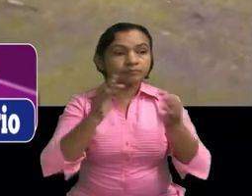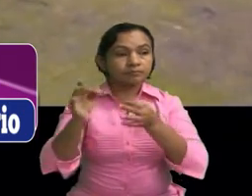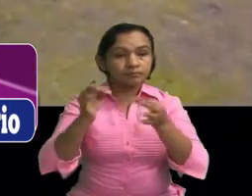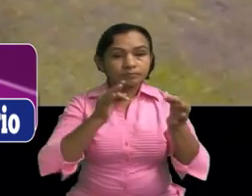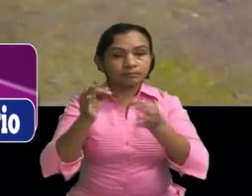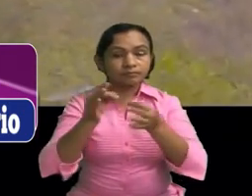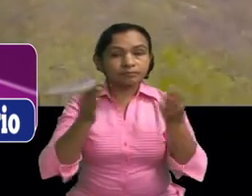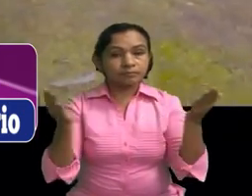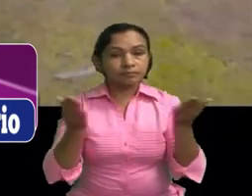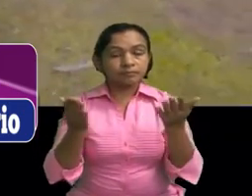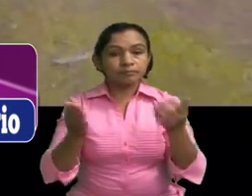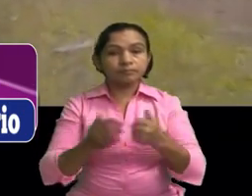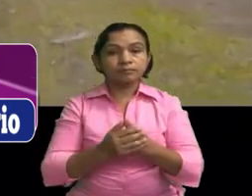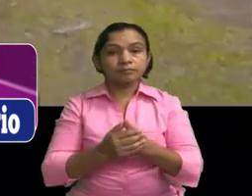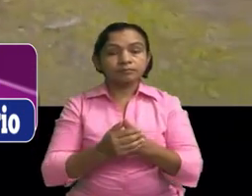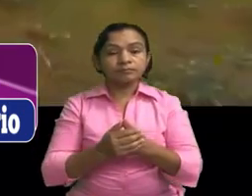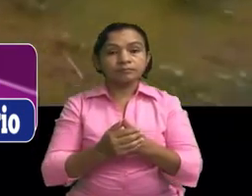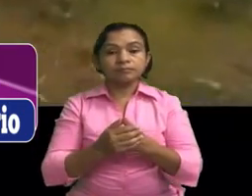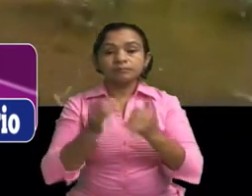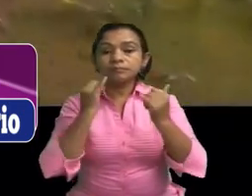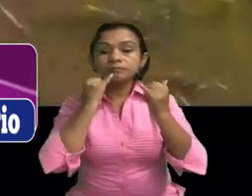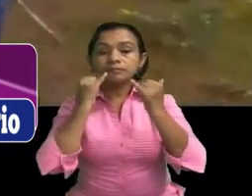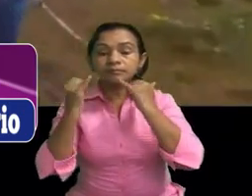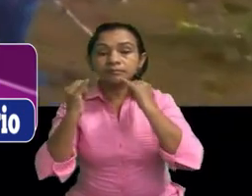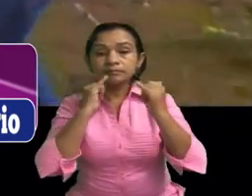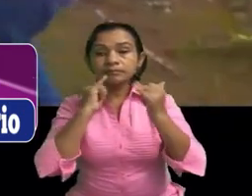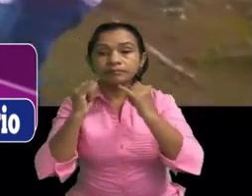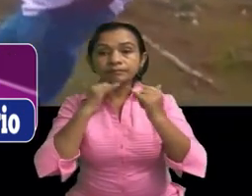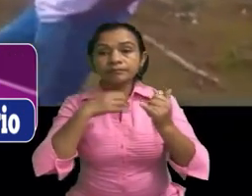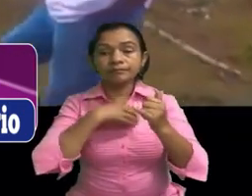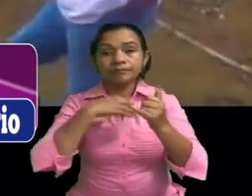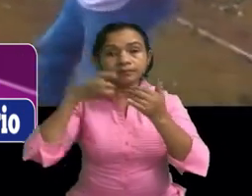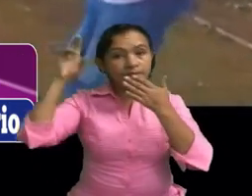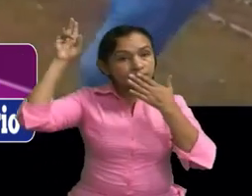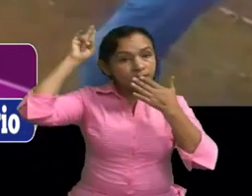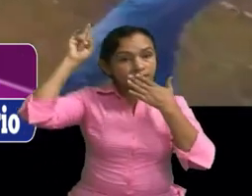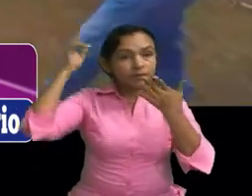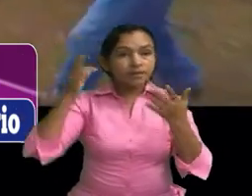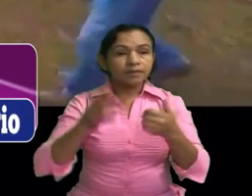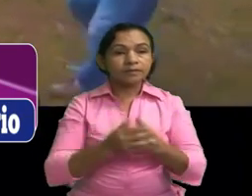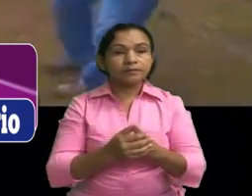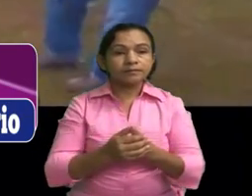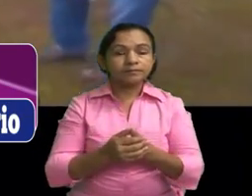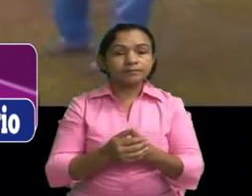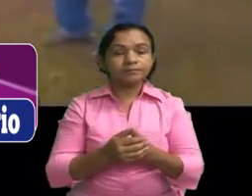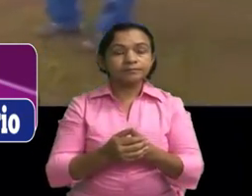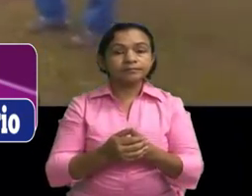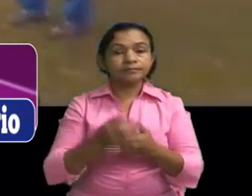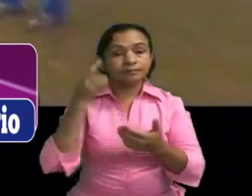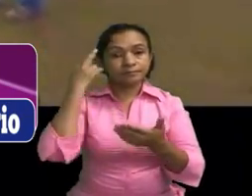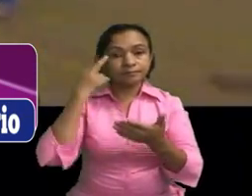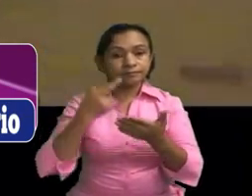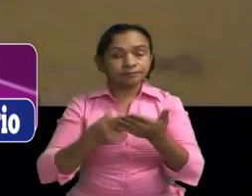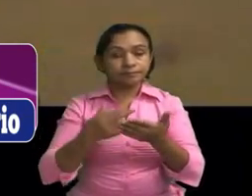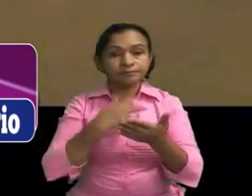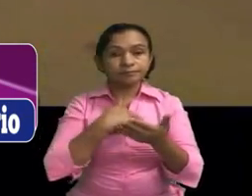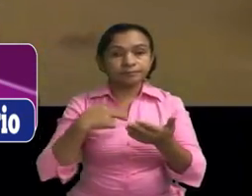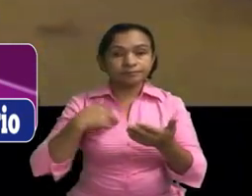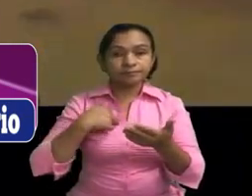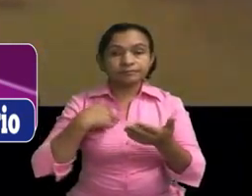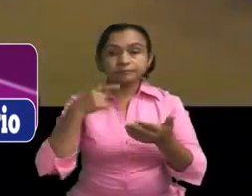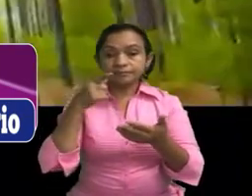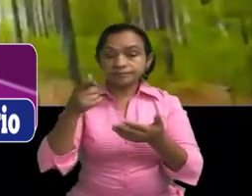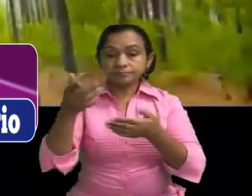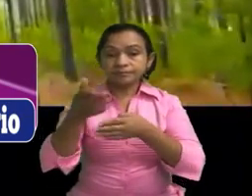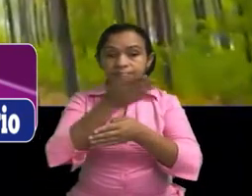reproducirse a las lenguas de nuestras comunidades. Bueno, y retomando un poquito lo que usted